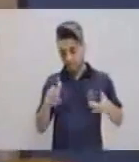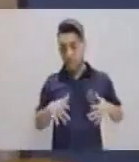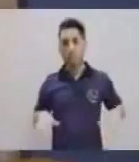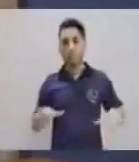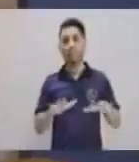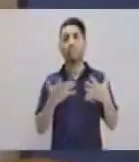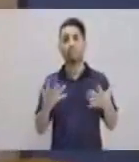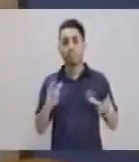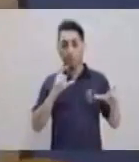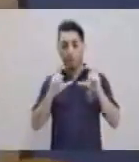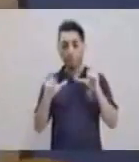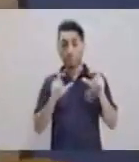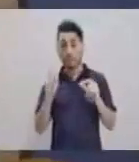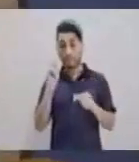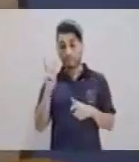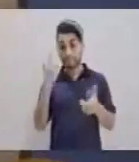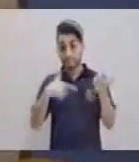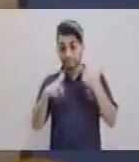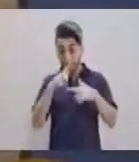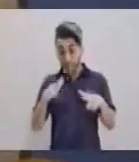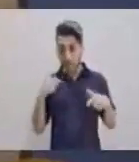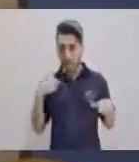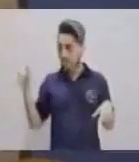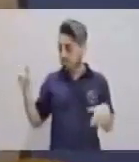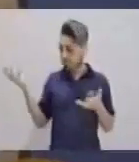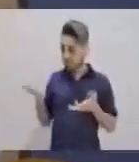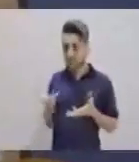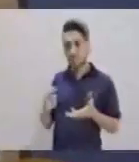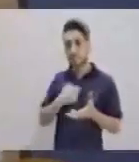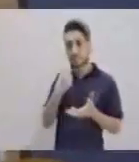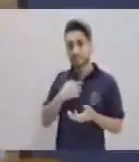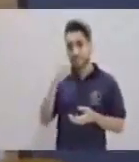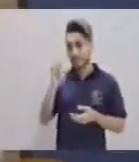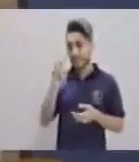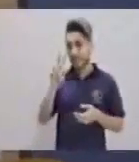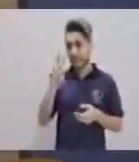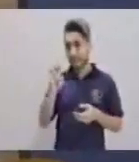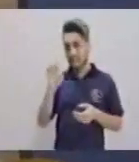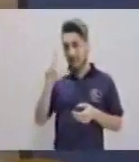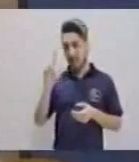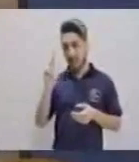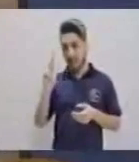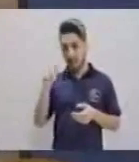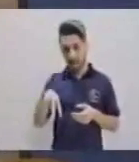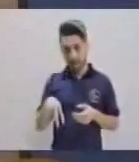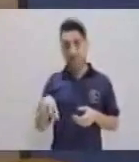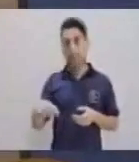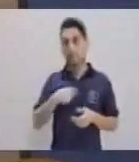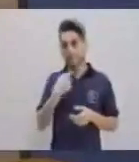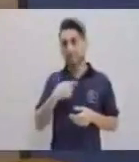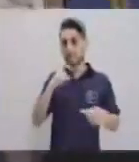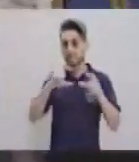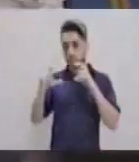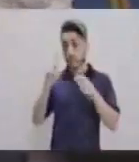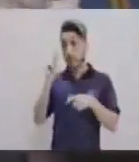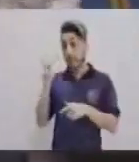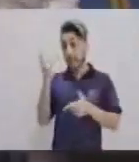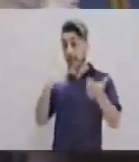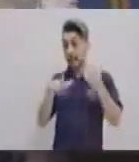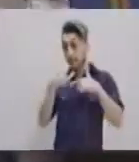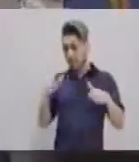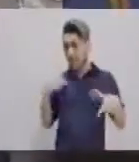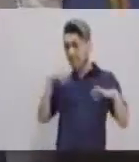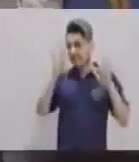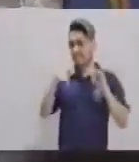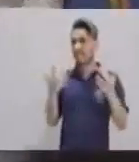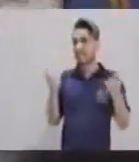Bienvenidos al segmento de comunicación y lenguaje. Hoy nos acompaña Evelyn Santos, maestra en comunicación y lenguaje. Evelyn, bienvenida.